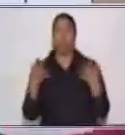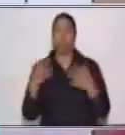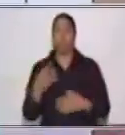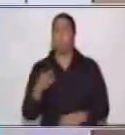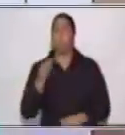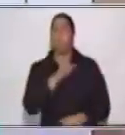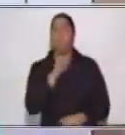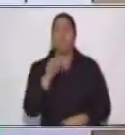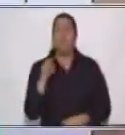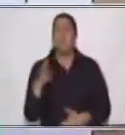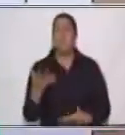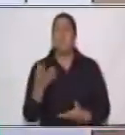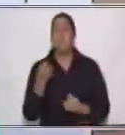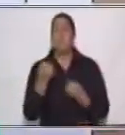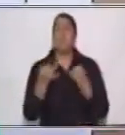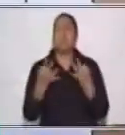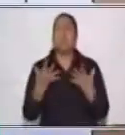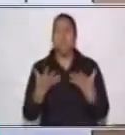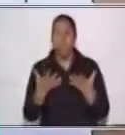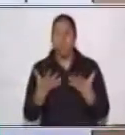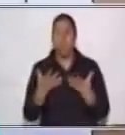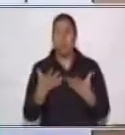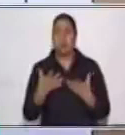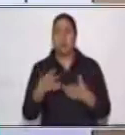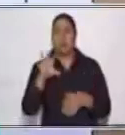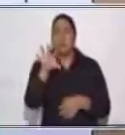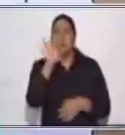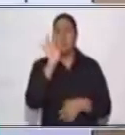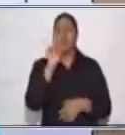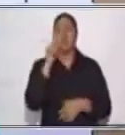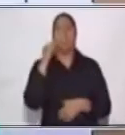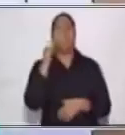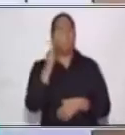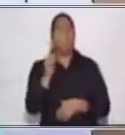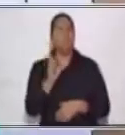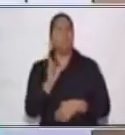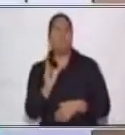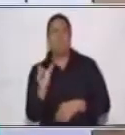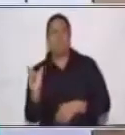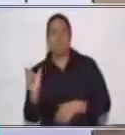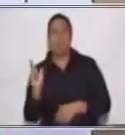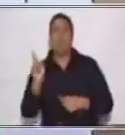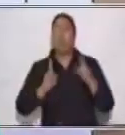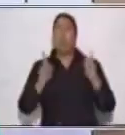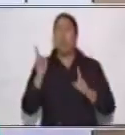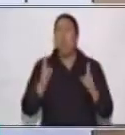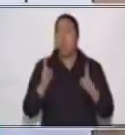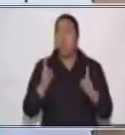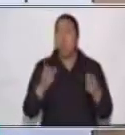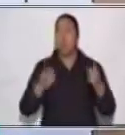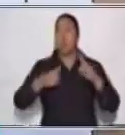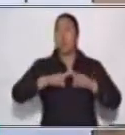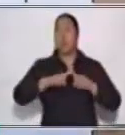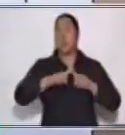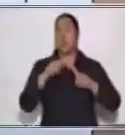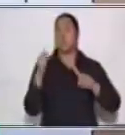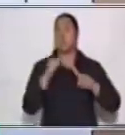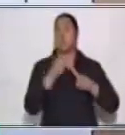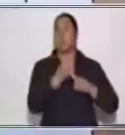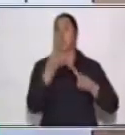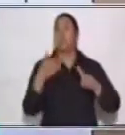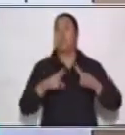cuál de ellos satisface esta ecuación, cuál es el valor que tiene que tener x para que la igualdad se